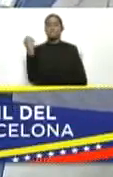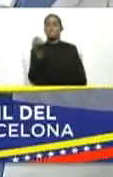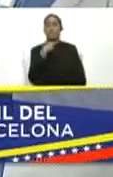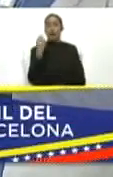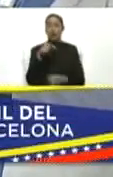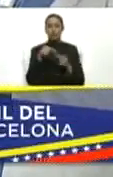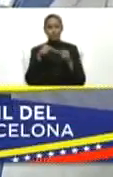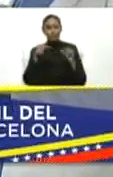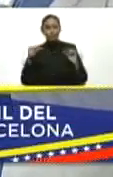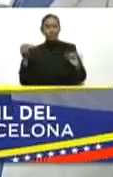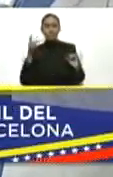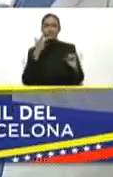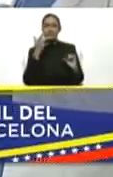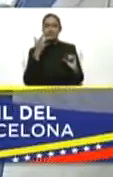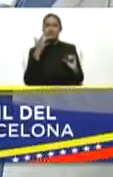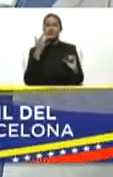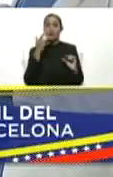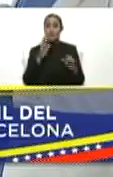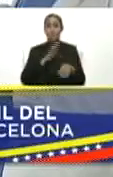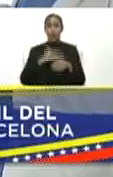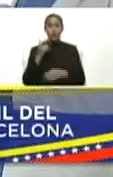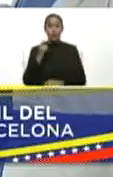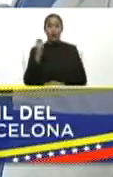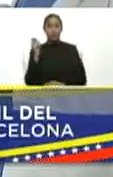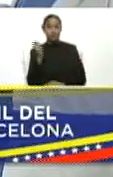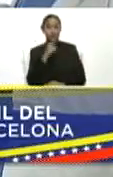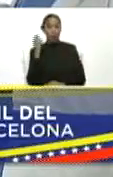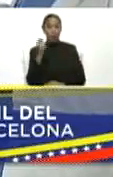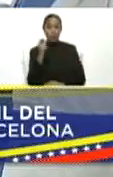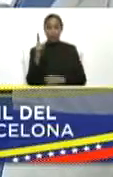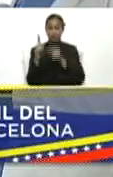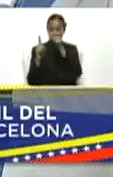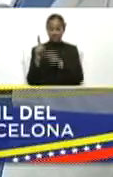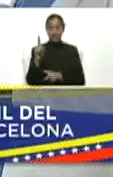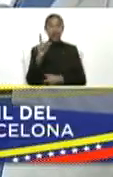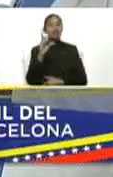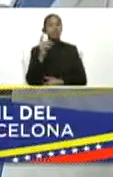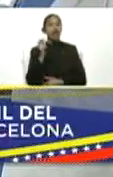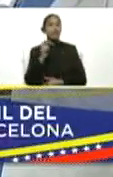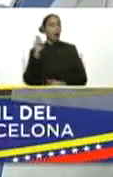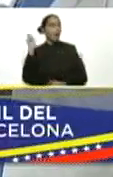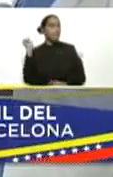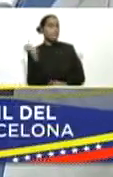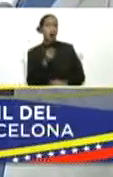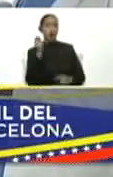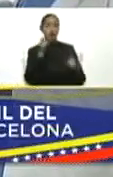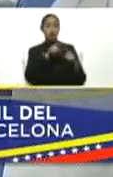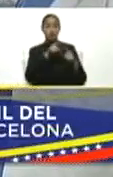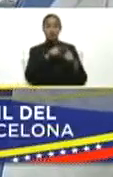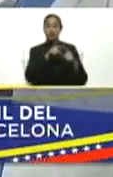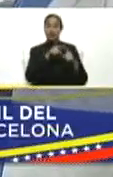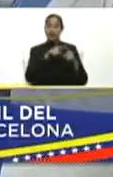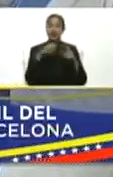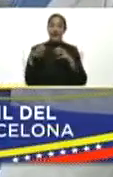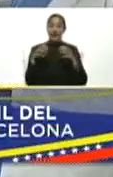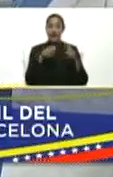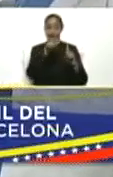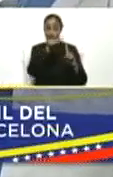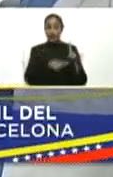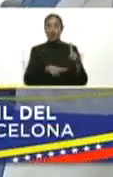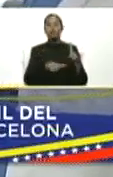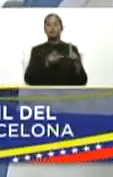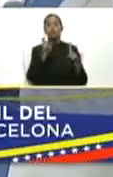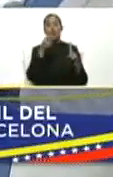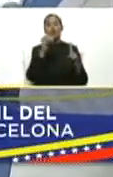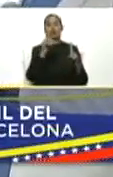y pasó a la historia, porque con apenas una onda acabó con el gigante Goliat. Así somos nosotros. Así es.